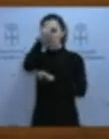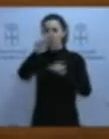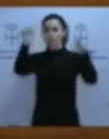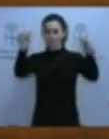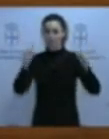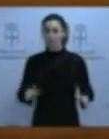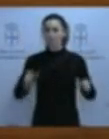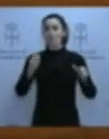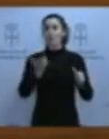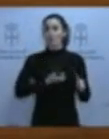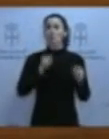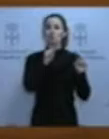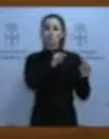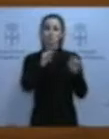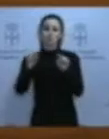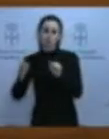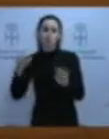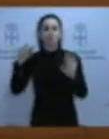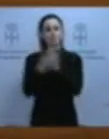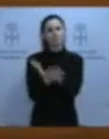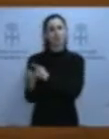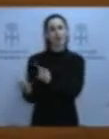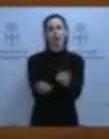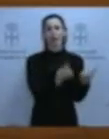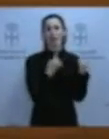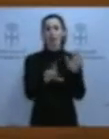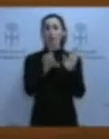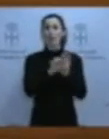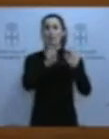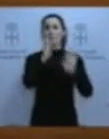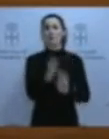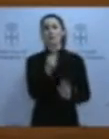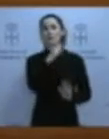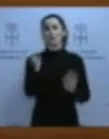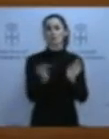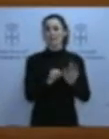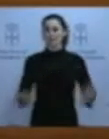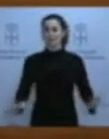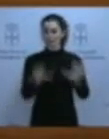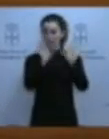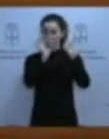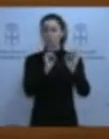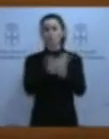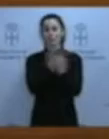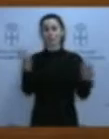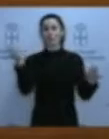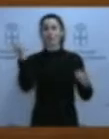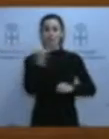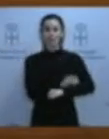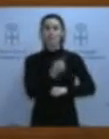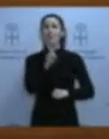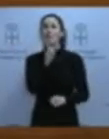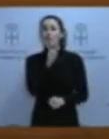específicas de cada mercado municipal es la Ley 9/2010 del 17 de diciembre, que se llama de